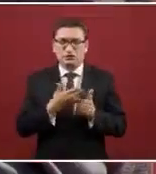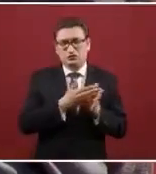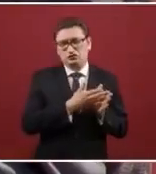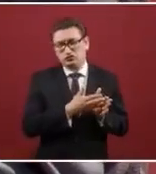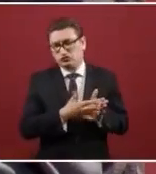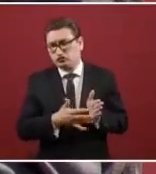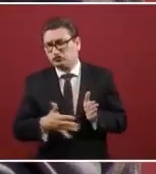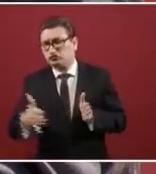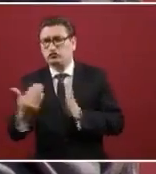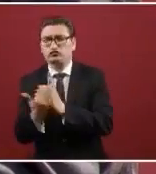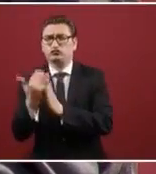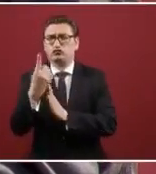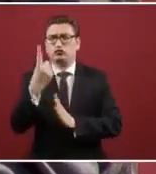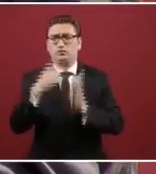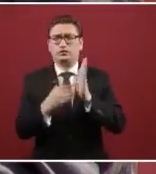en